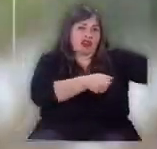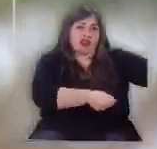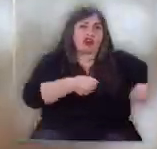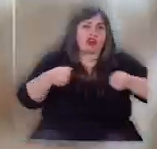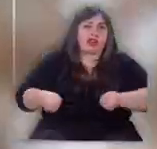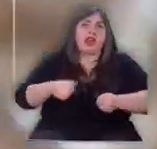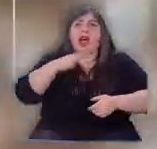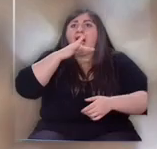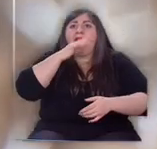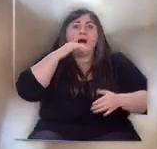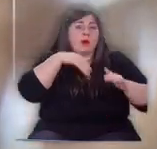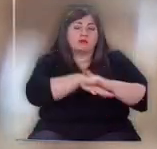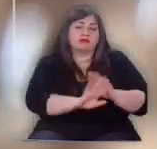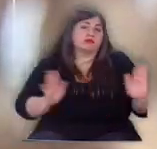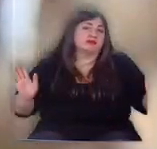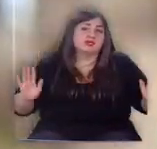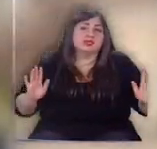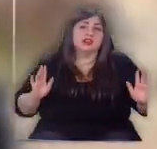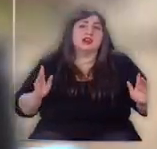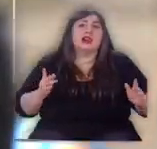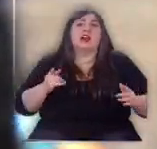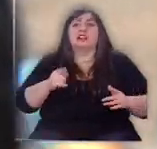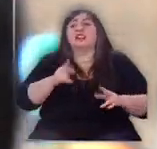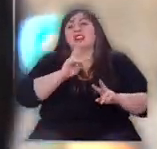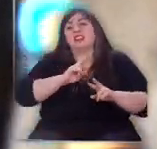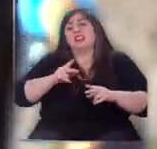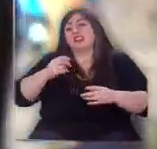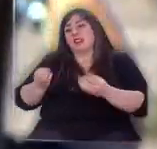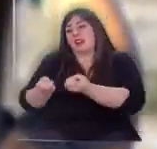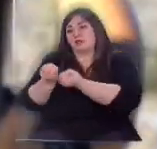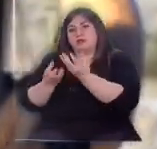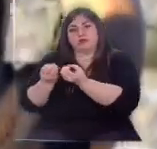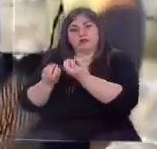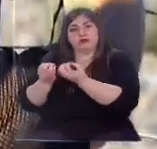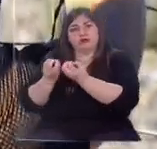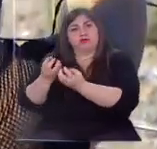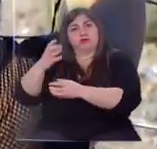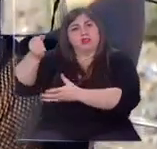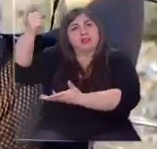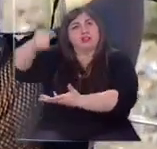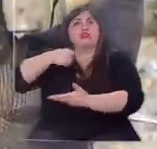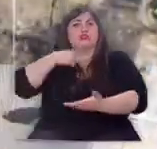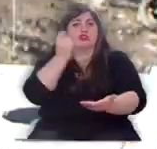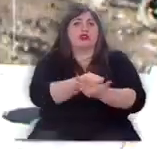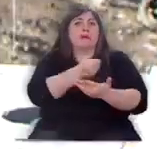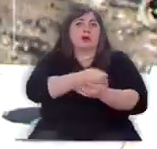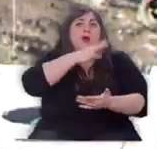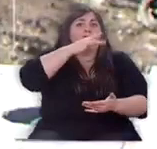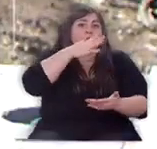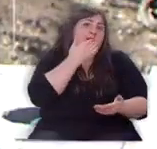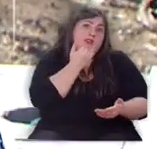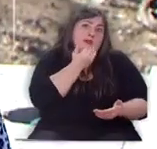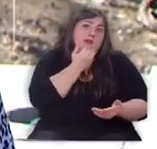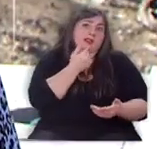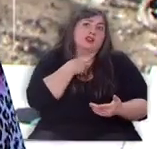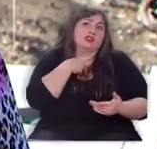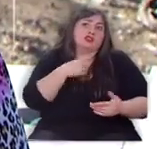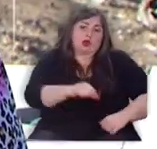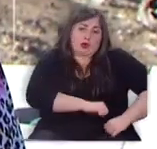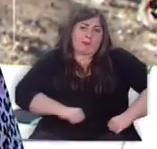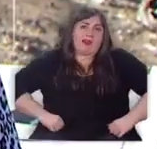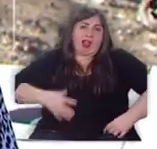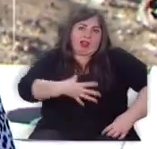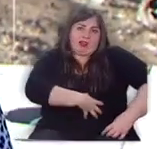Agua depositada nomás, hay que estarla cociendo para tomar. Yo compro de esas garrafitas también, que yo soy operada del